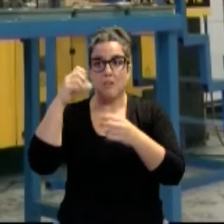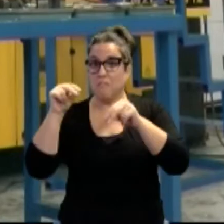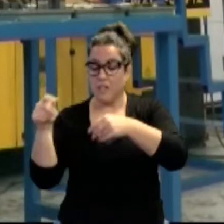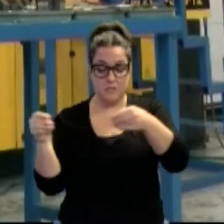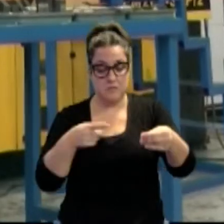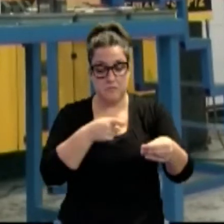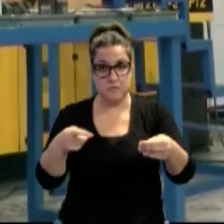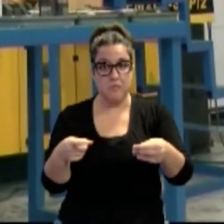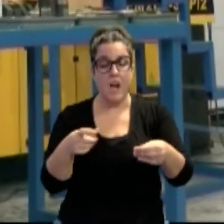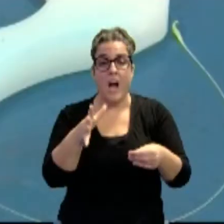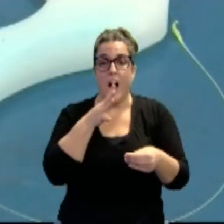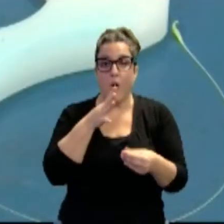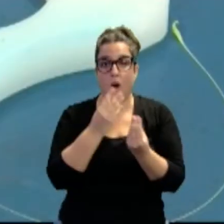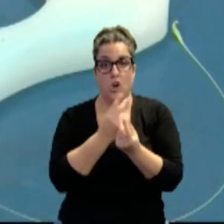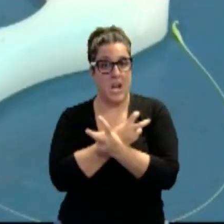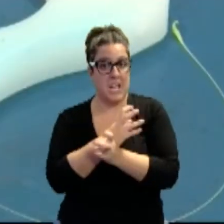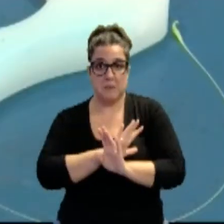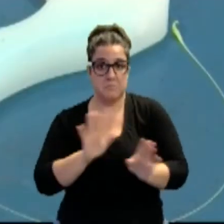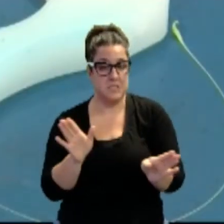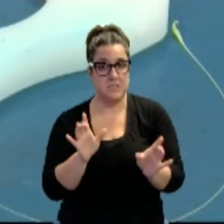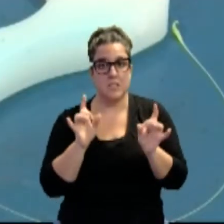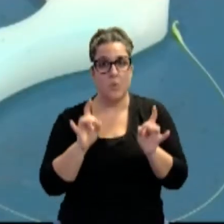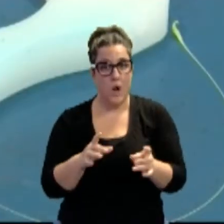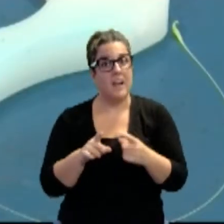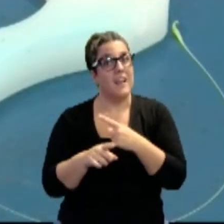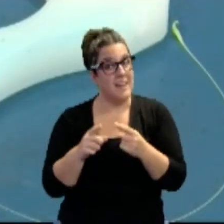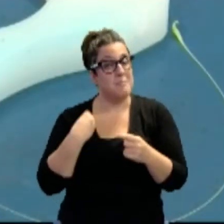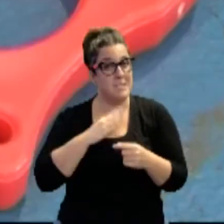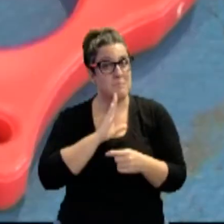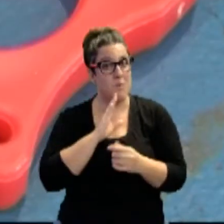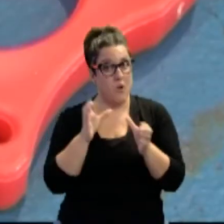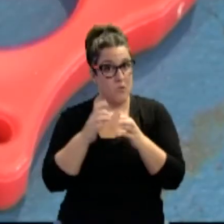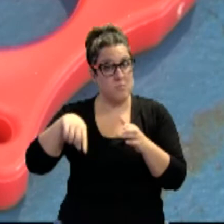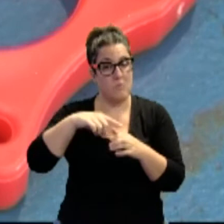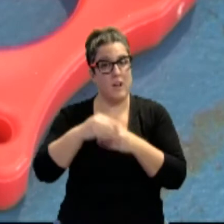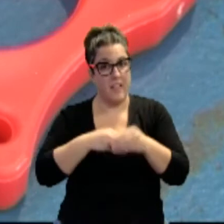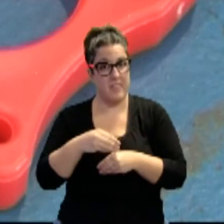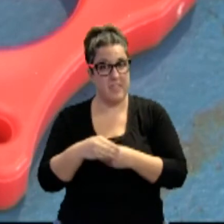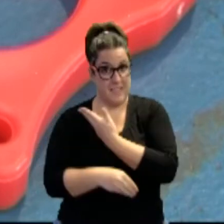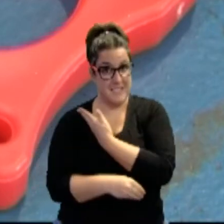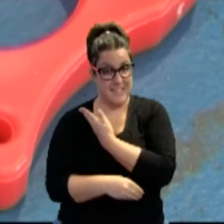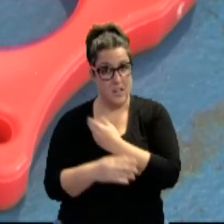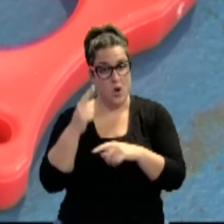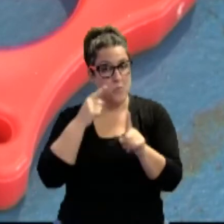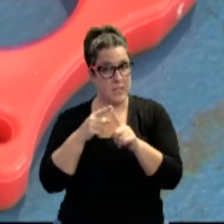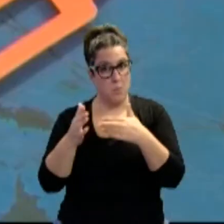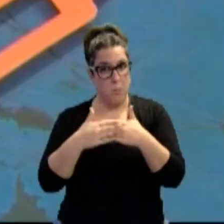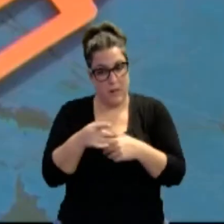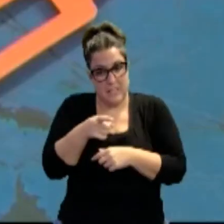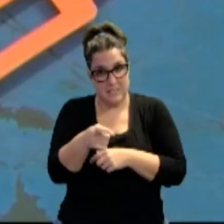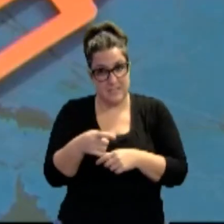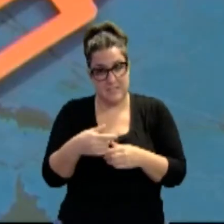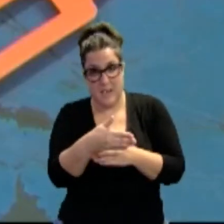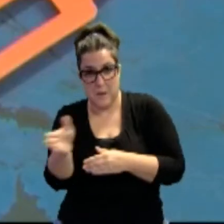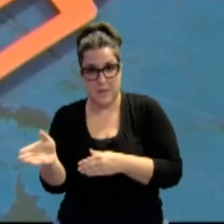lejía, como los non-touch en su día. Porque también están detrás del sistema non-touch del Colegio de Enfermería para abrir puertas de forma segura o de